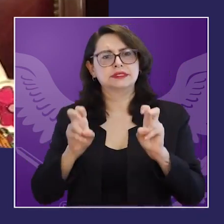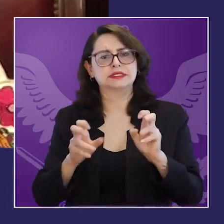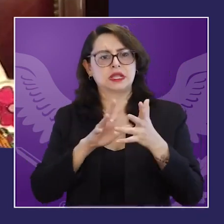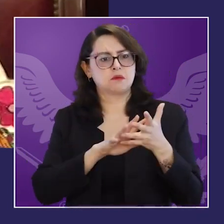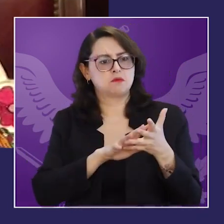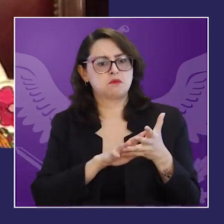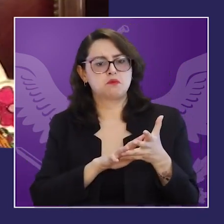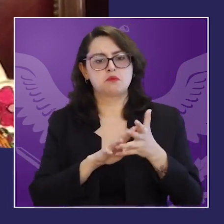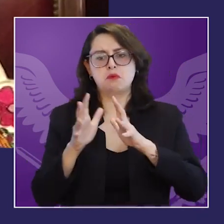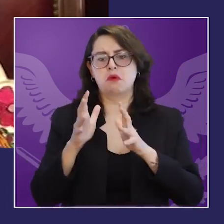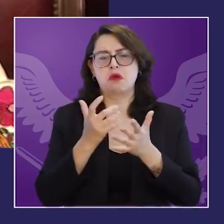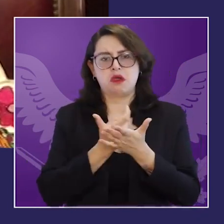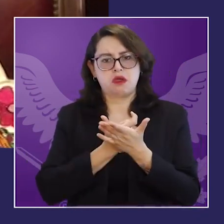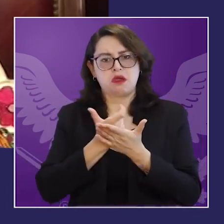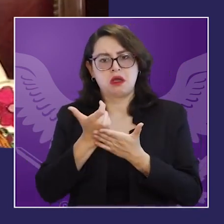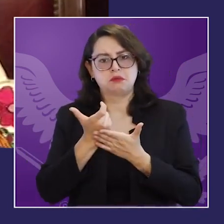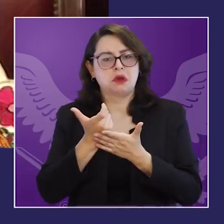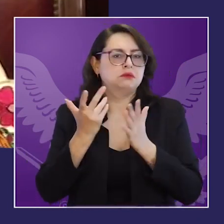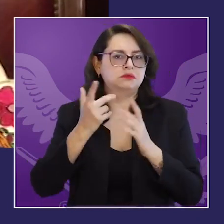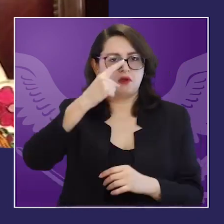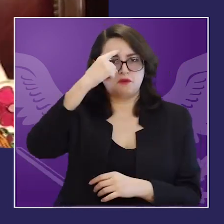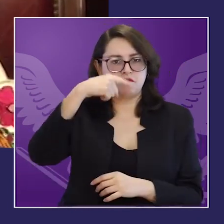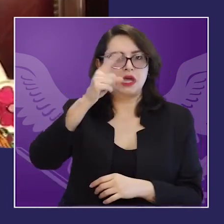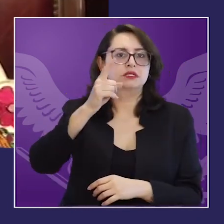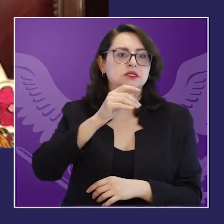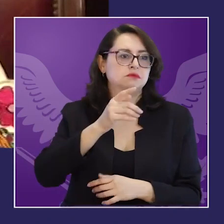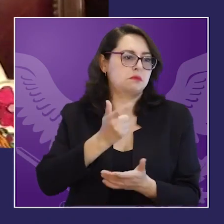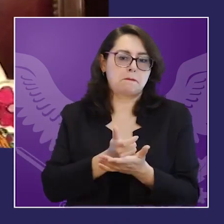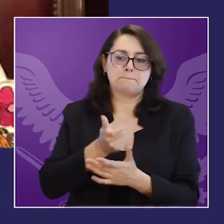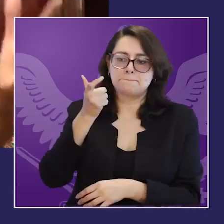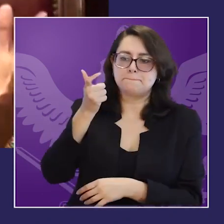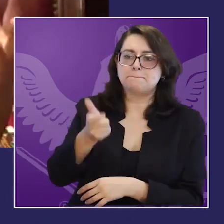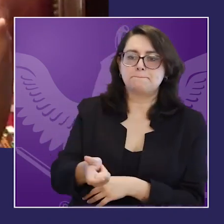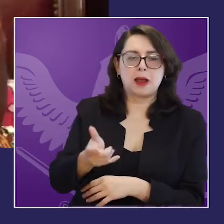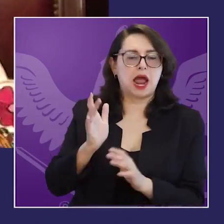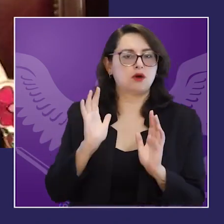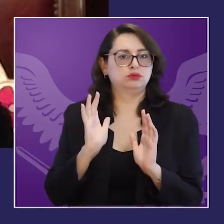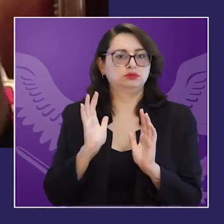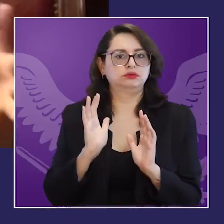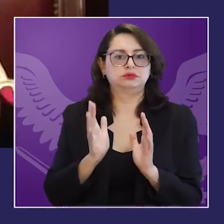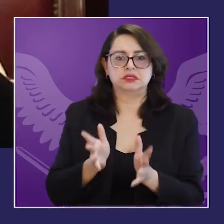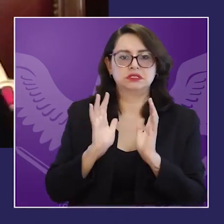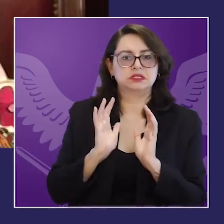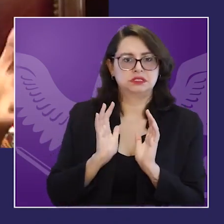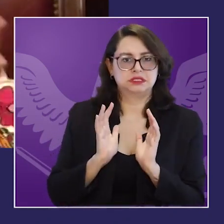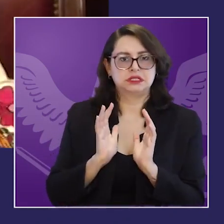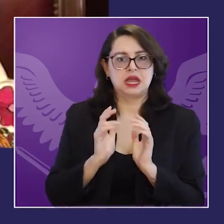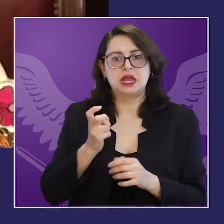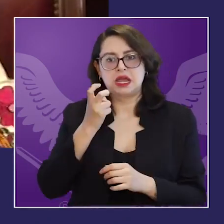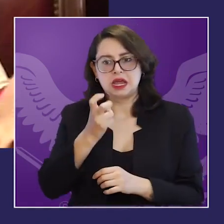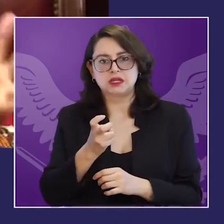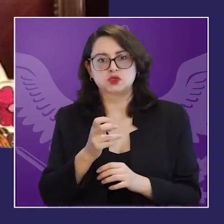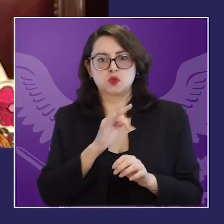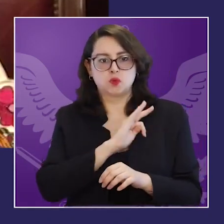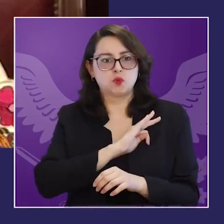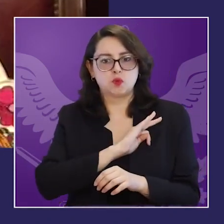se repara a través de compensaciones económicas ese trabajo no reproductivo, digamos, del trabajo reproductivo, el trabajo de cuidado,